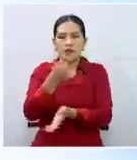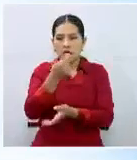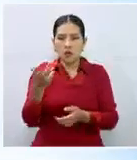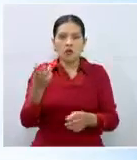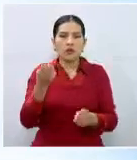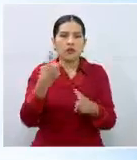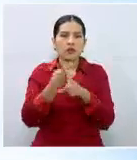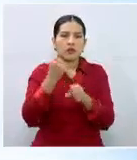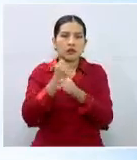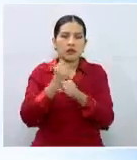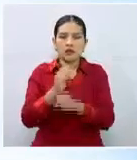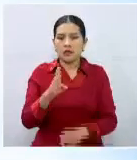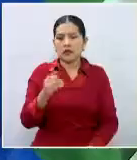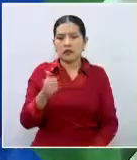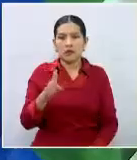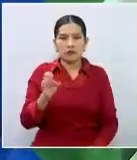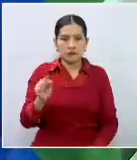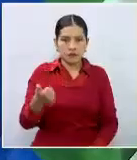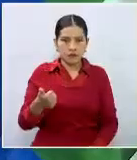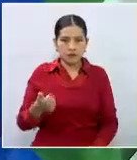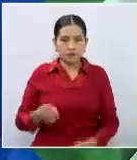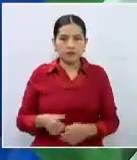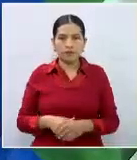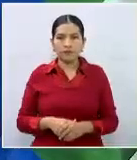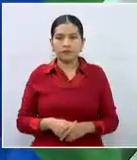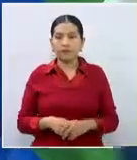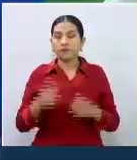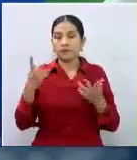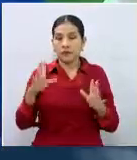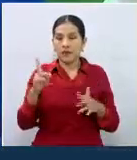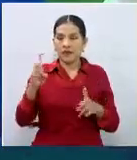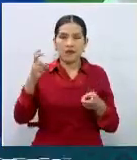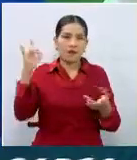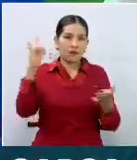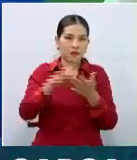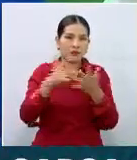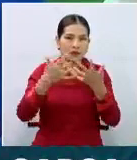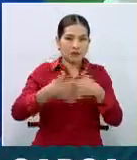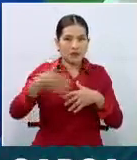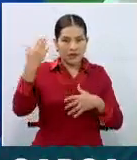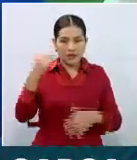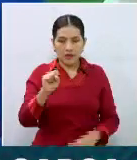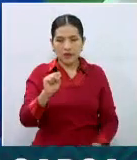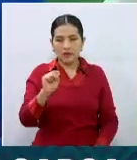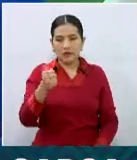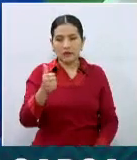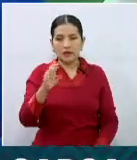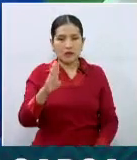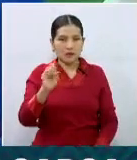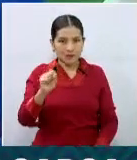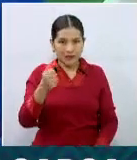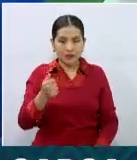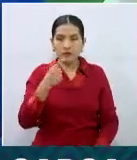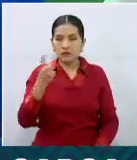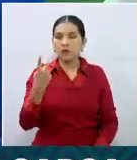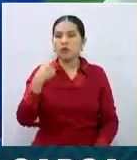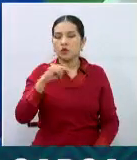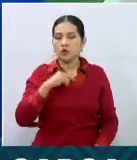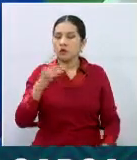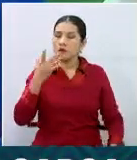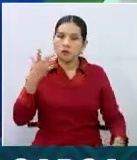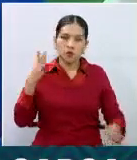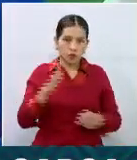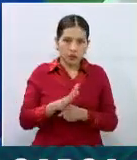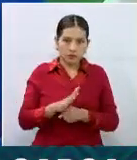trabajadores de SAPSA. Con nuestro compromiso y efectivamente ahí había la traba